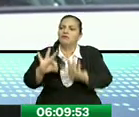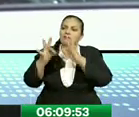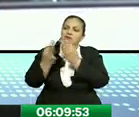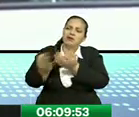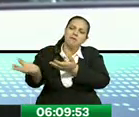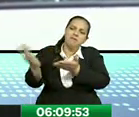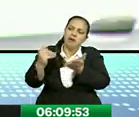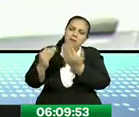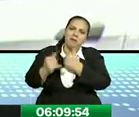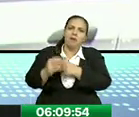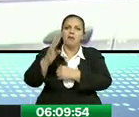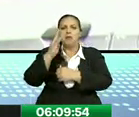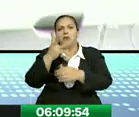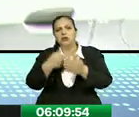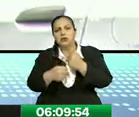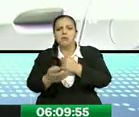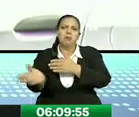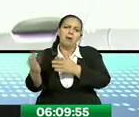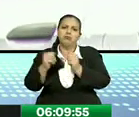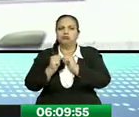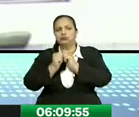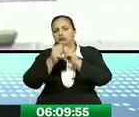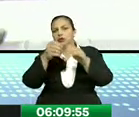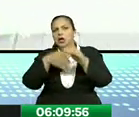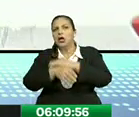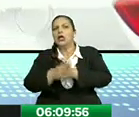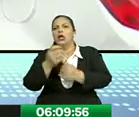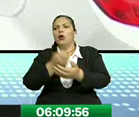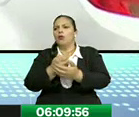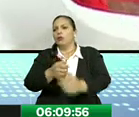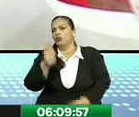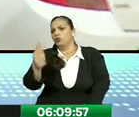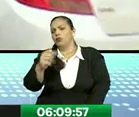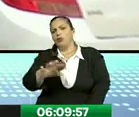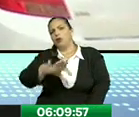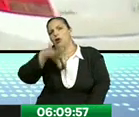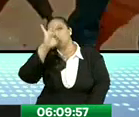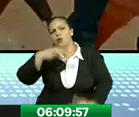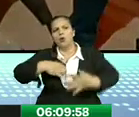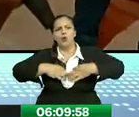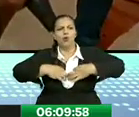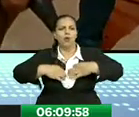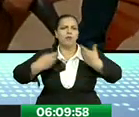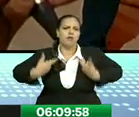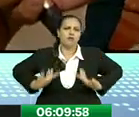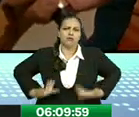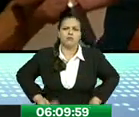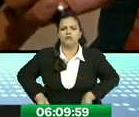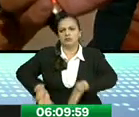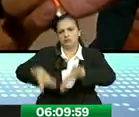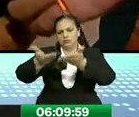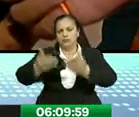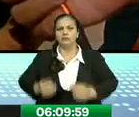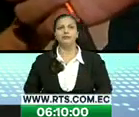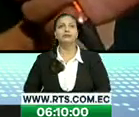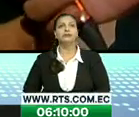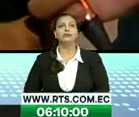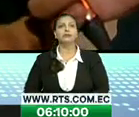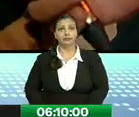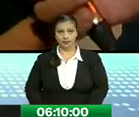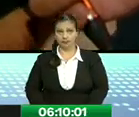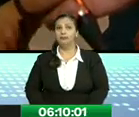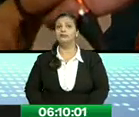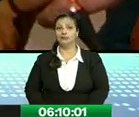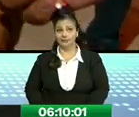Ahí va con la esposa, con los hijos, a ver, ¿qué quieres tú? Escoge tu ropa, tu blusa, tu... Ya, para no tener problemas después. Entonces, había